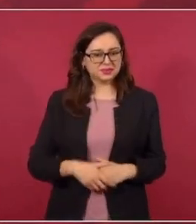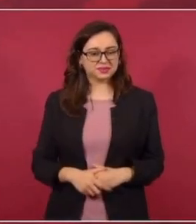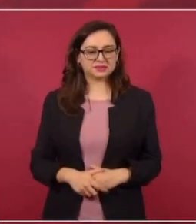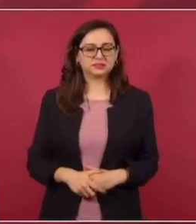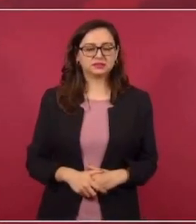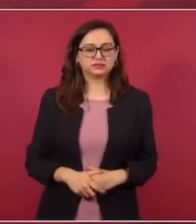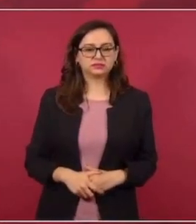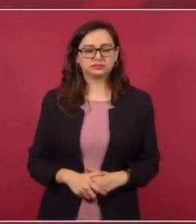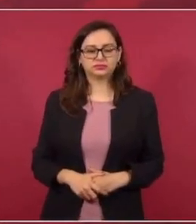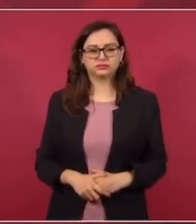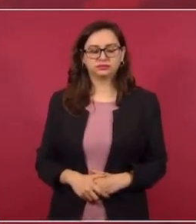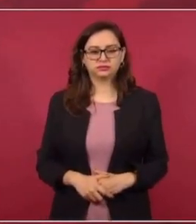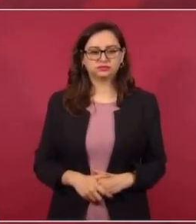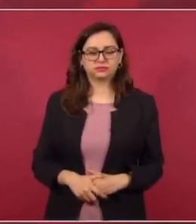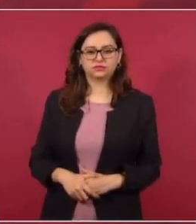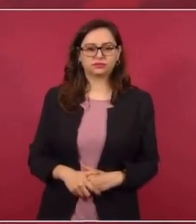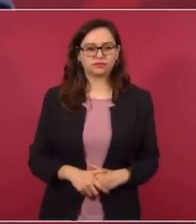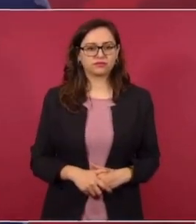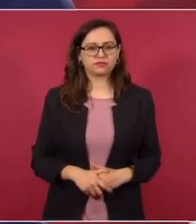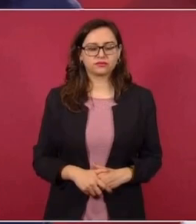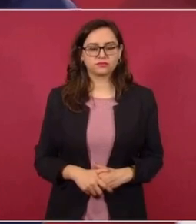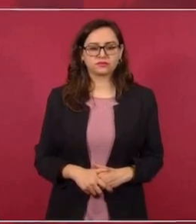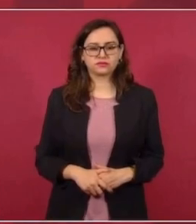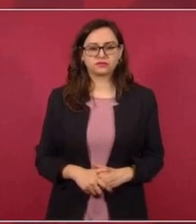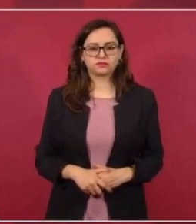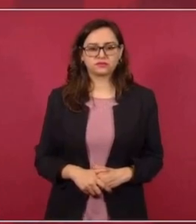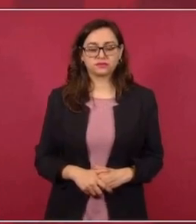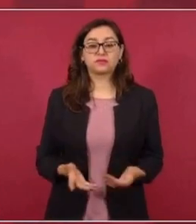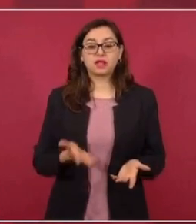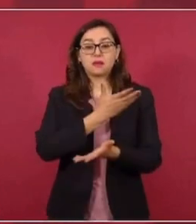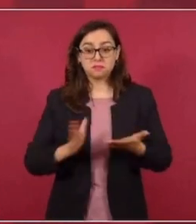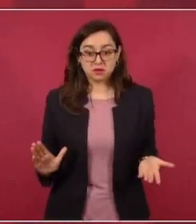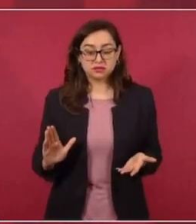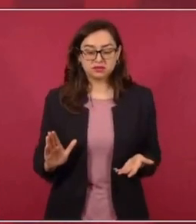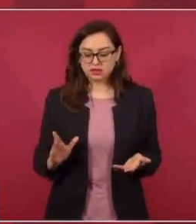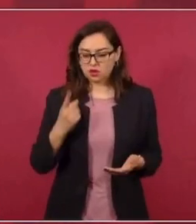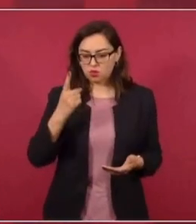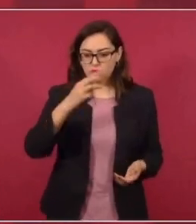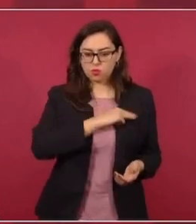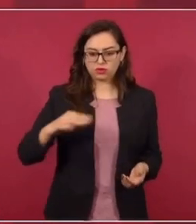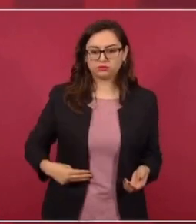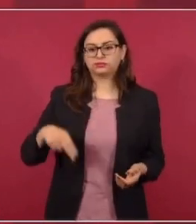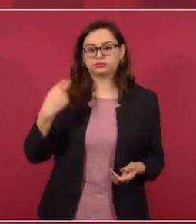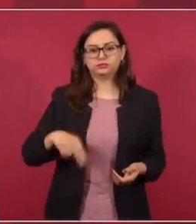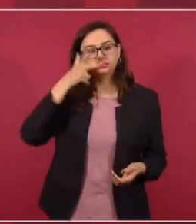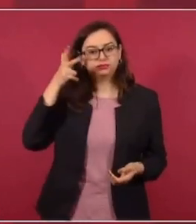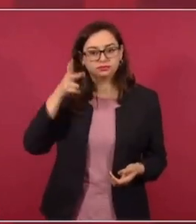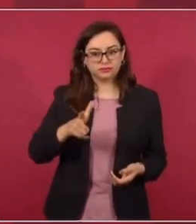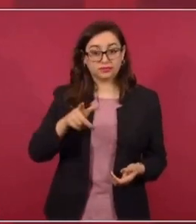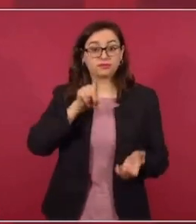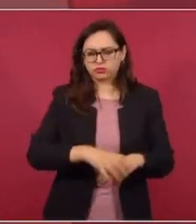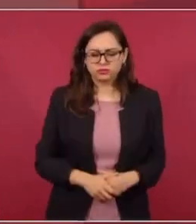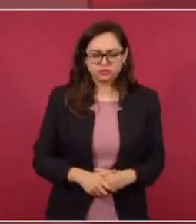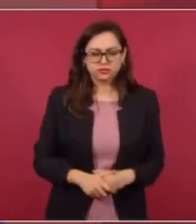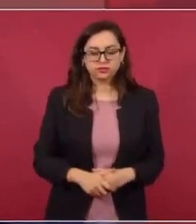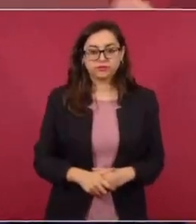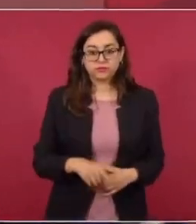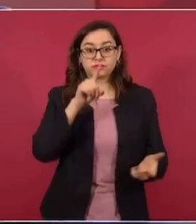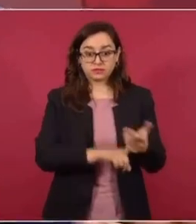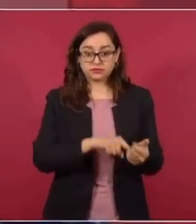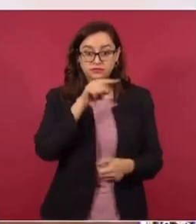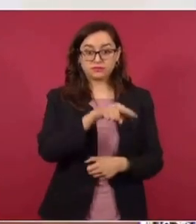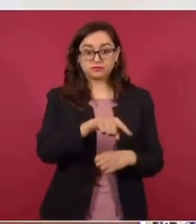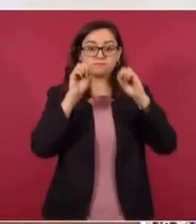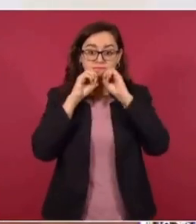habla de que hay un municipio que se llama Hidalgo, en Tamaulipas. Hay una